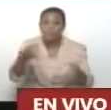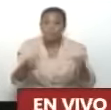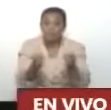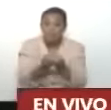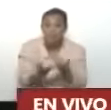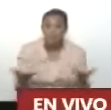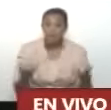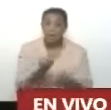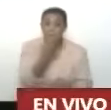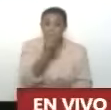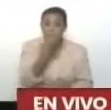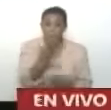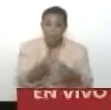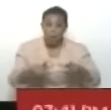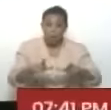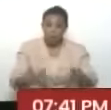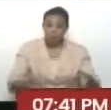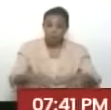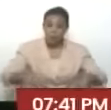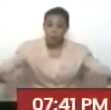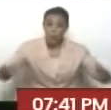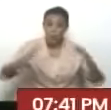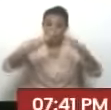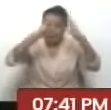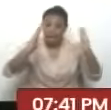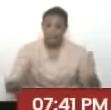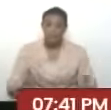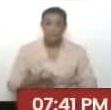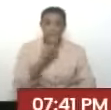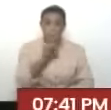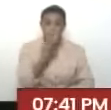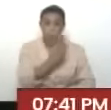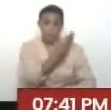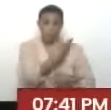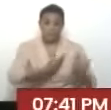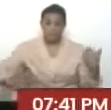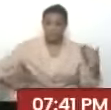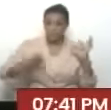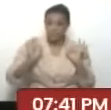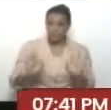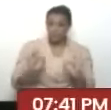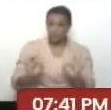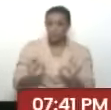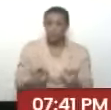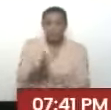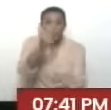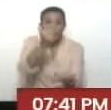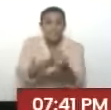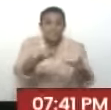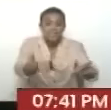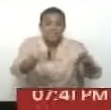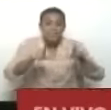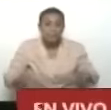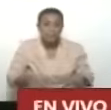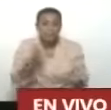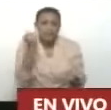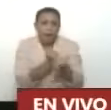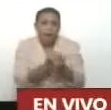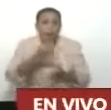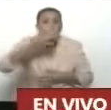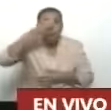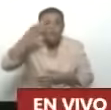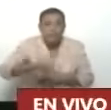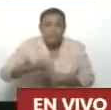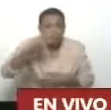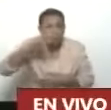de Miraflores. Este documento es un certificado del resultado oficial